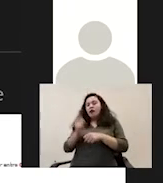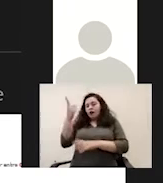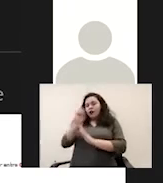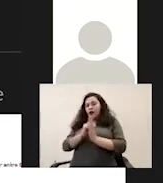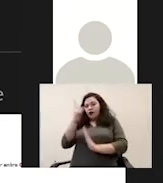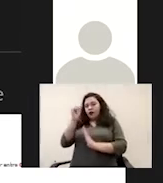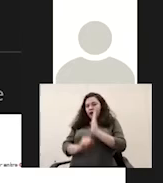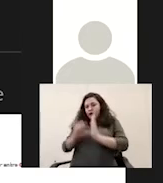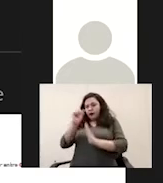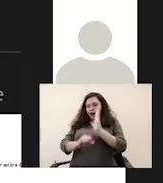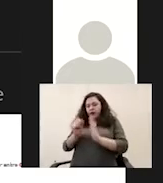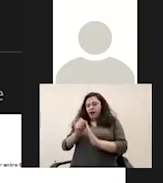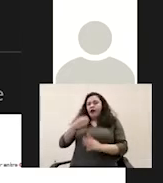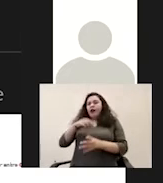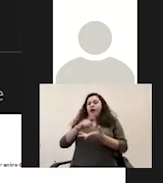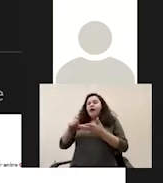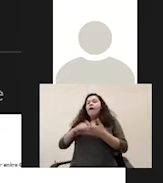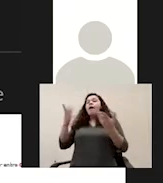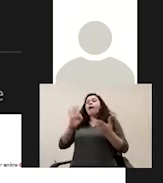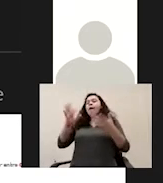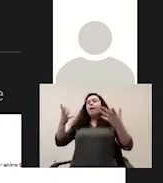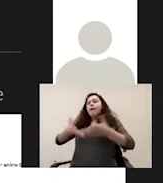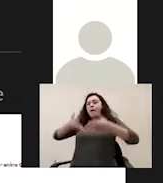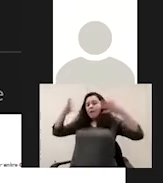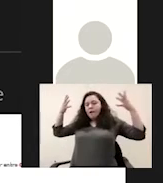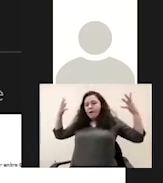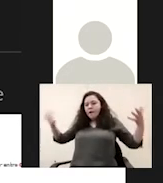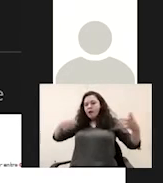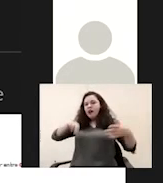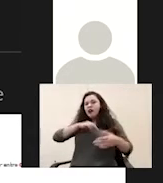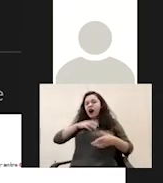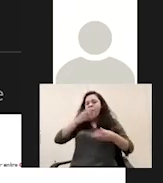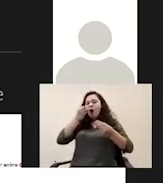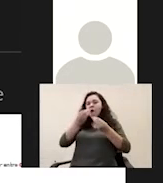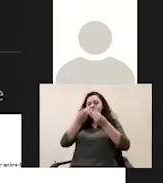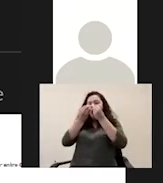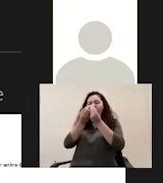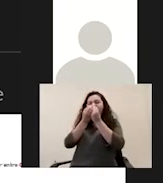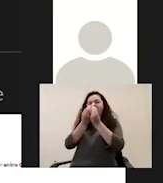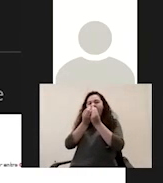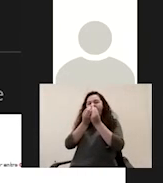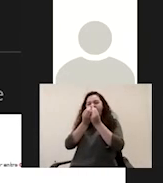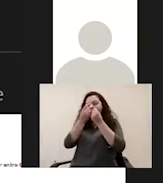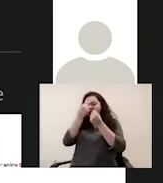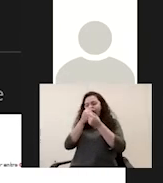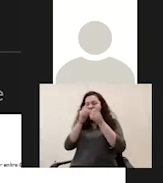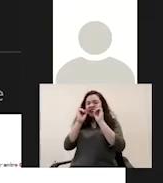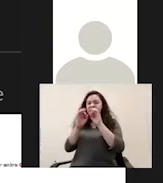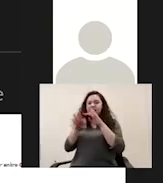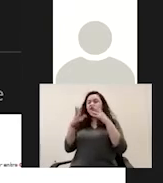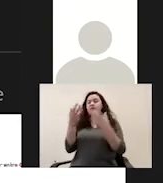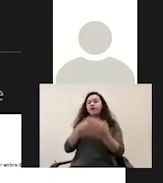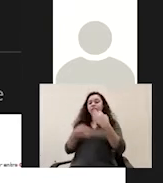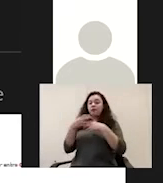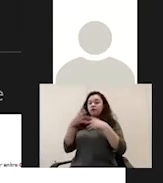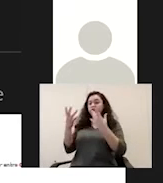en volumen, en el caso, por ejemplo, aquí de nosotros, cuando compran muchísimos garrafones para la oficina, para toda la torre de la